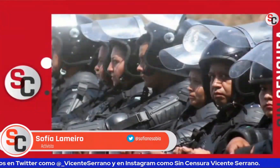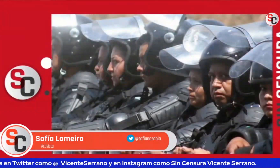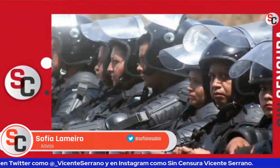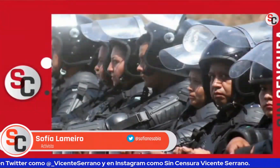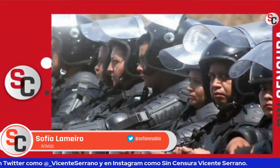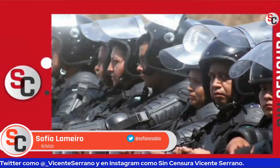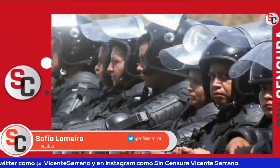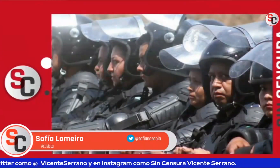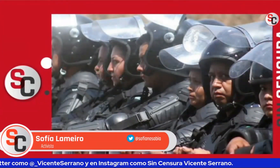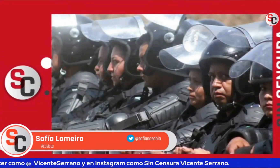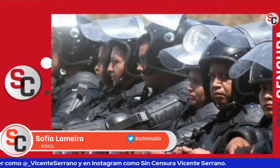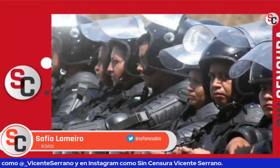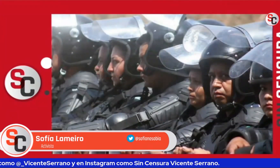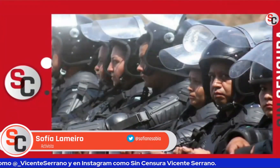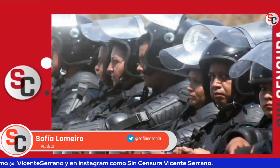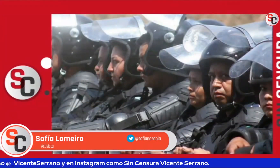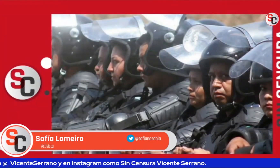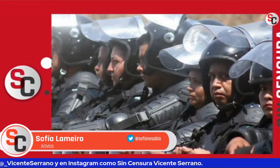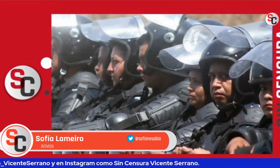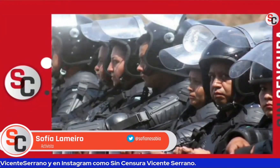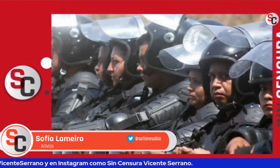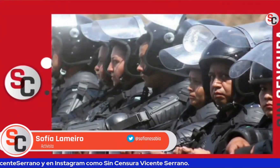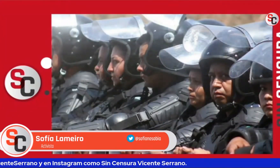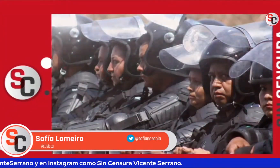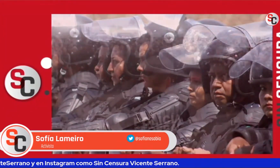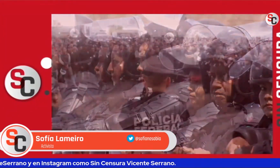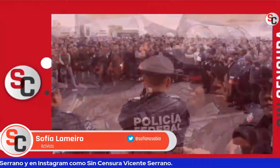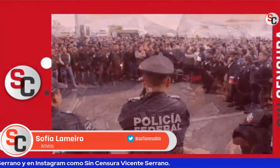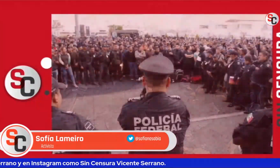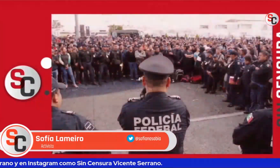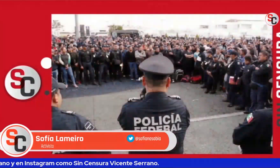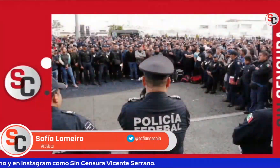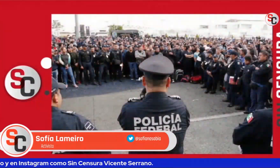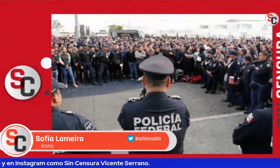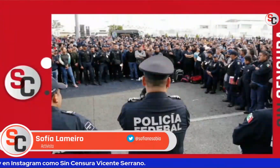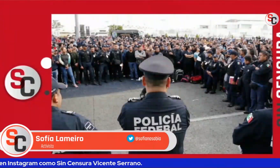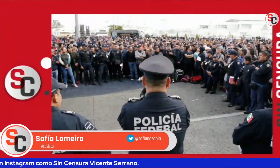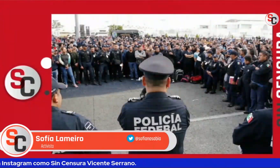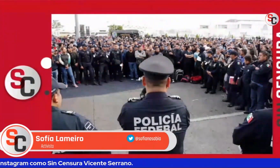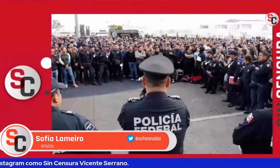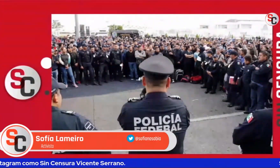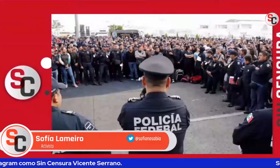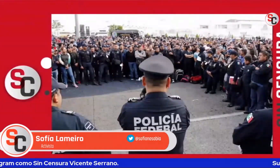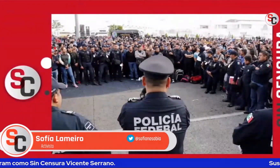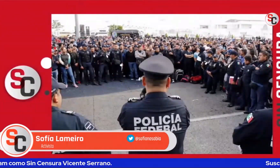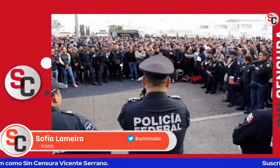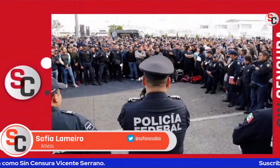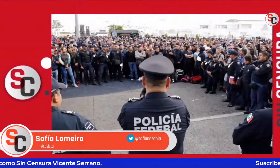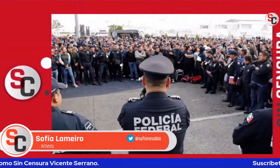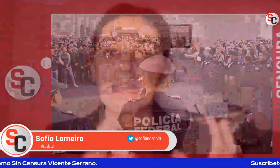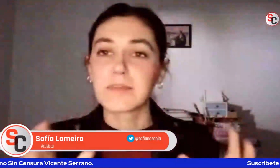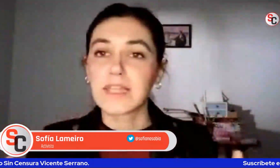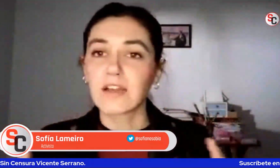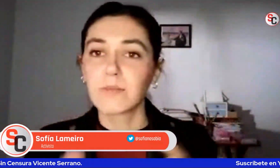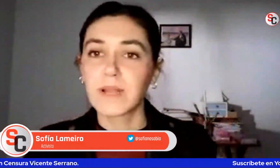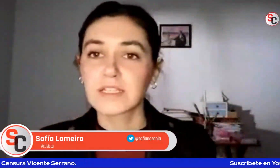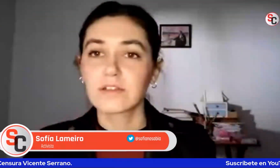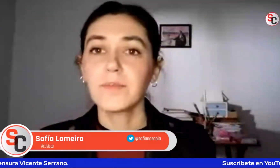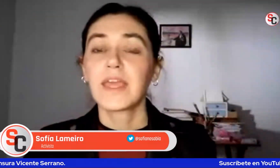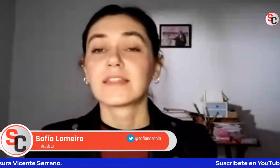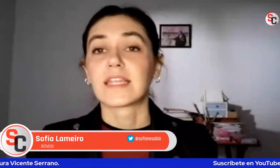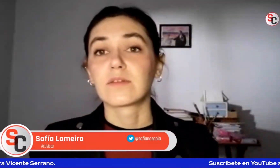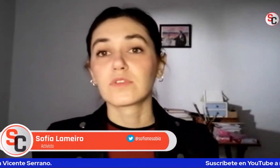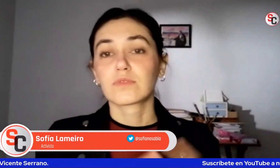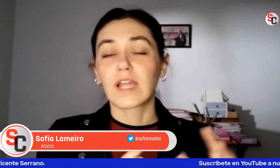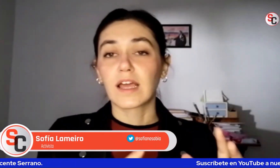legalidad, ¿no? Del marco constitucional, de lo que dictaba la ley, ¿no? Entonces, en el corto plazo tenemos esta estrategia de seguridad. En el mediano